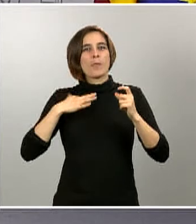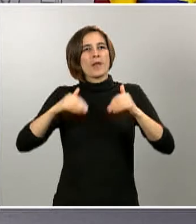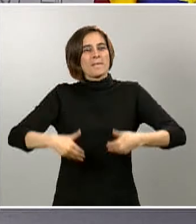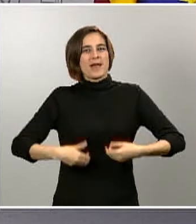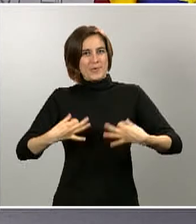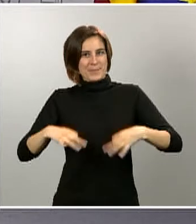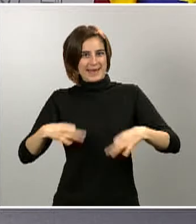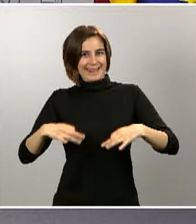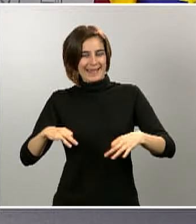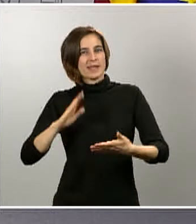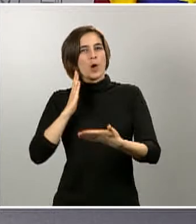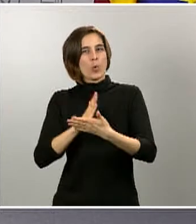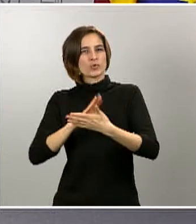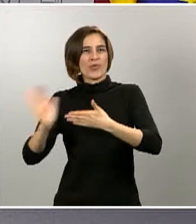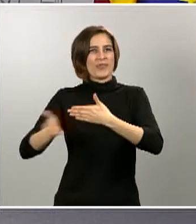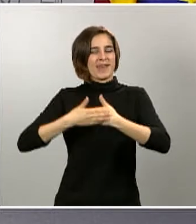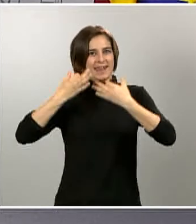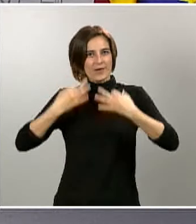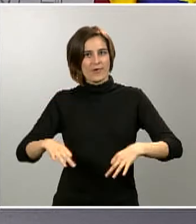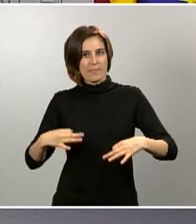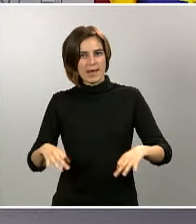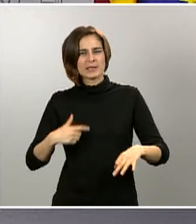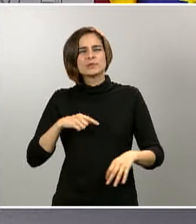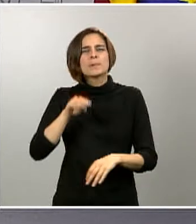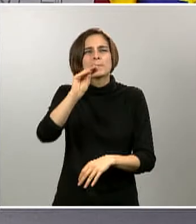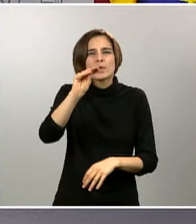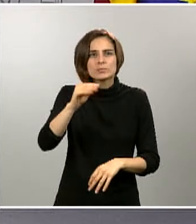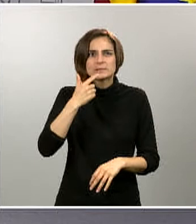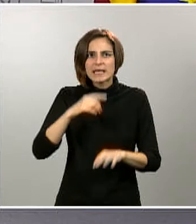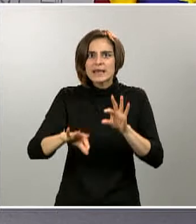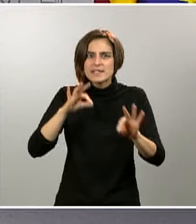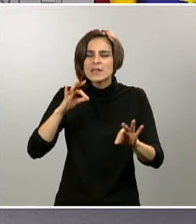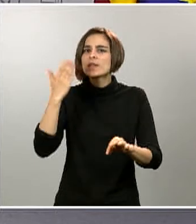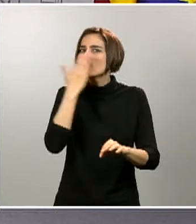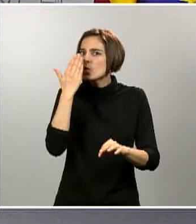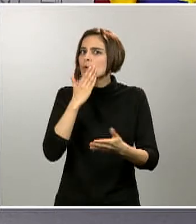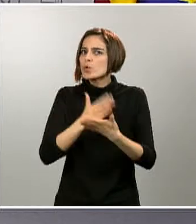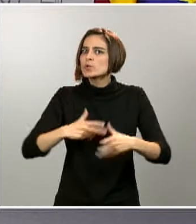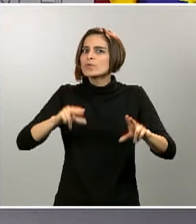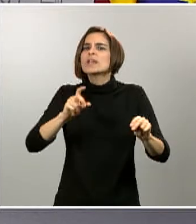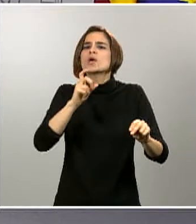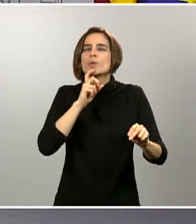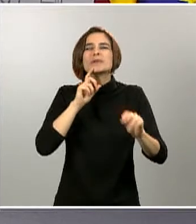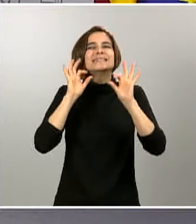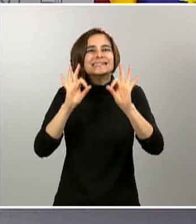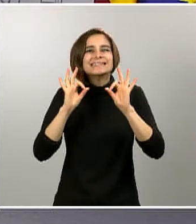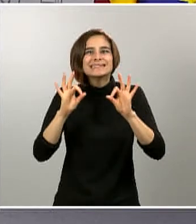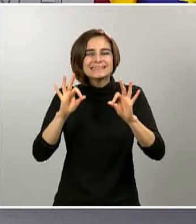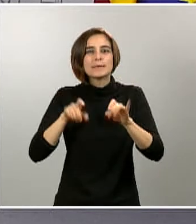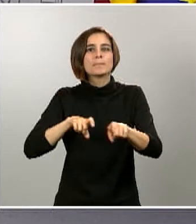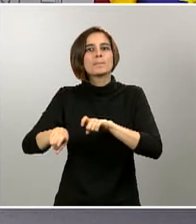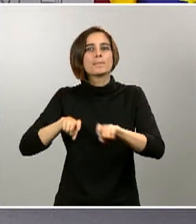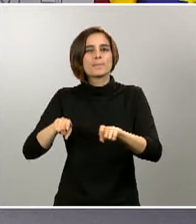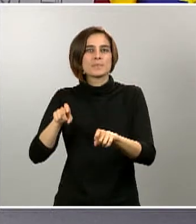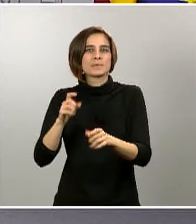alguna decisión tomada con respecto a la finalización de los cursos escolares y también en concreto con la celebración de la EBAU? Y por último, veo que